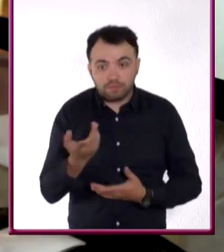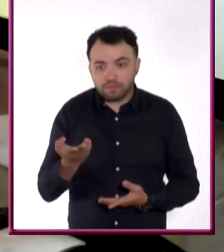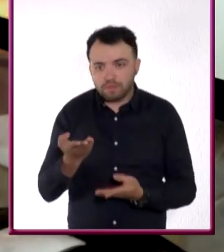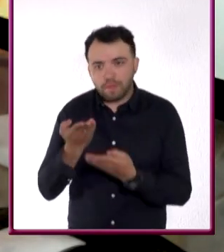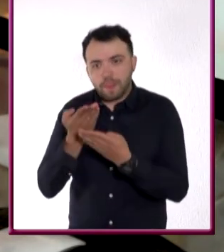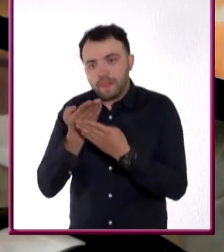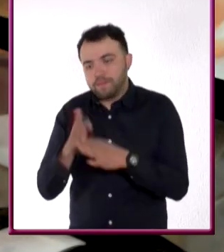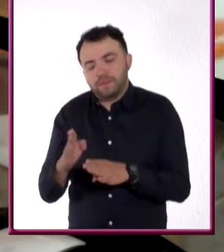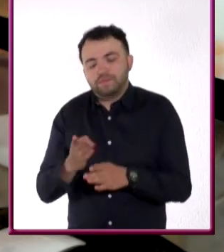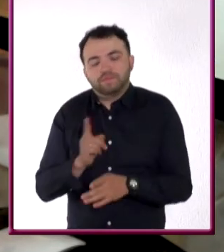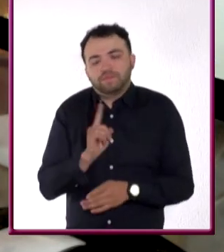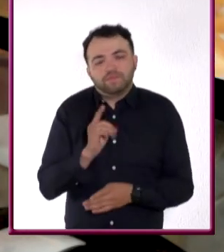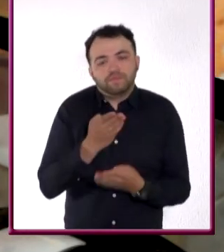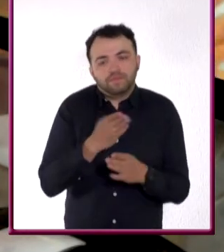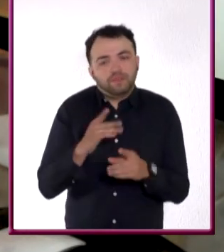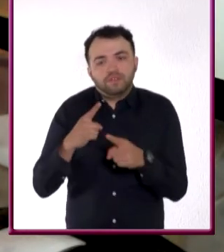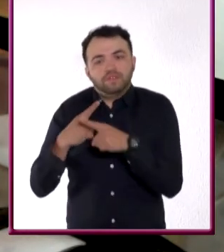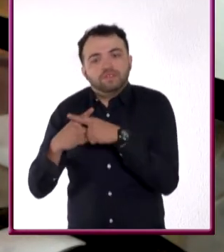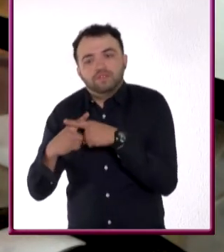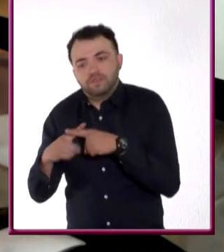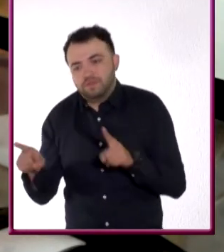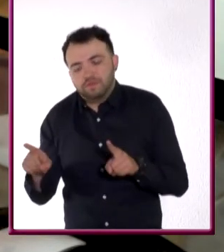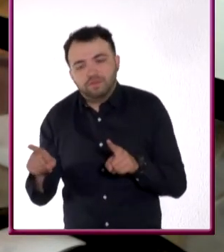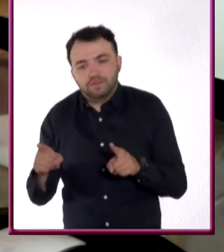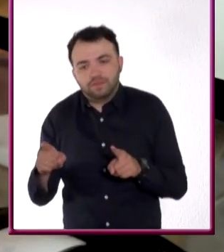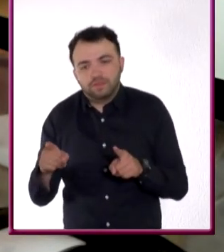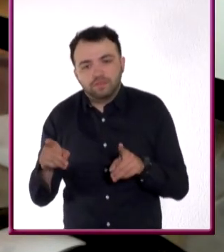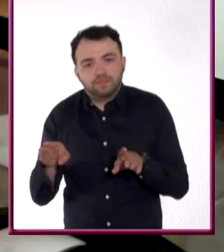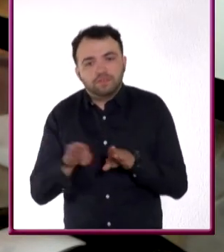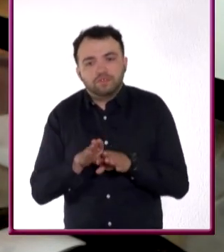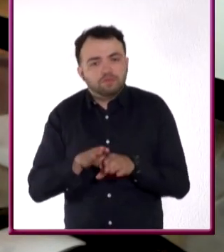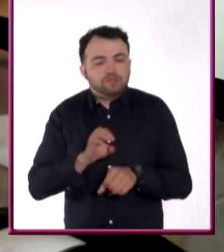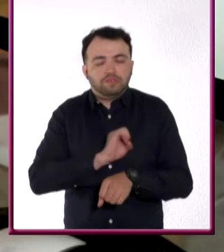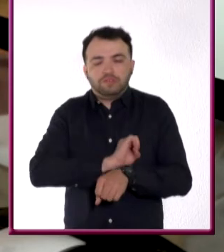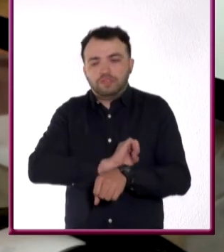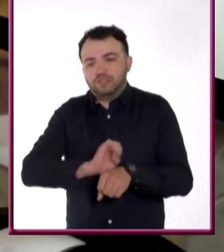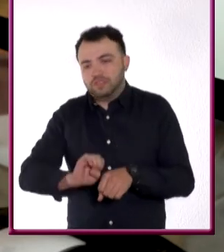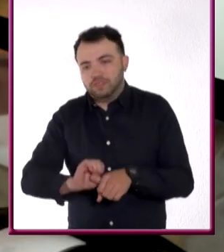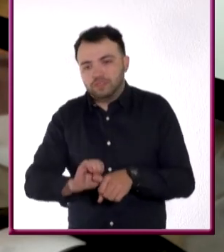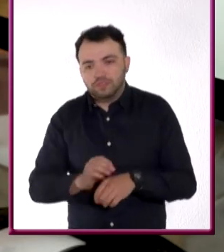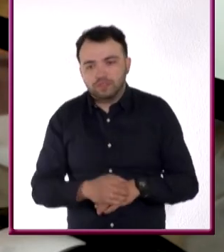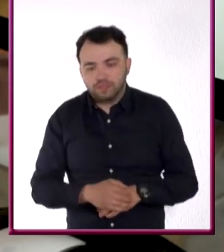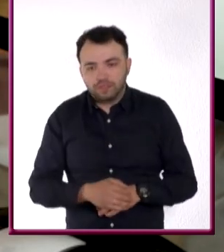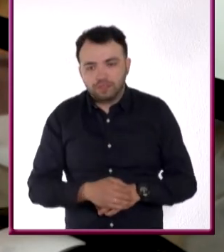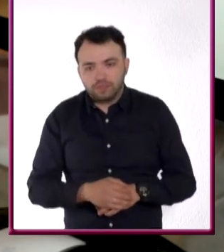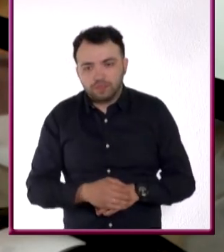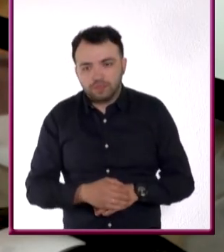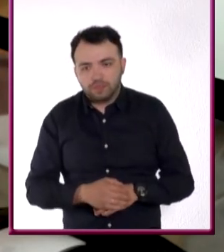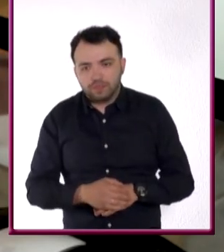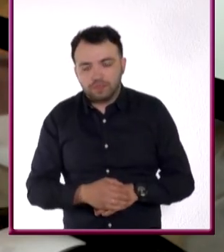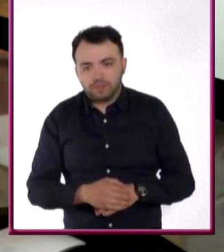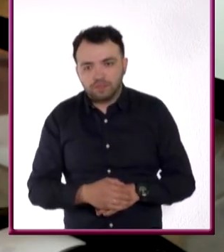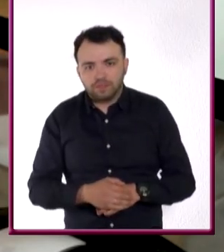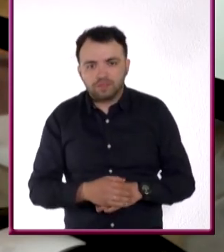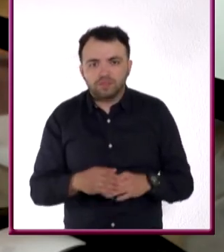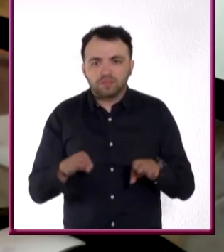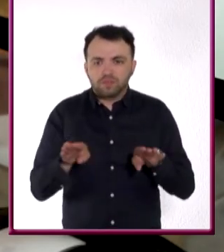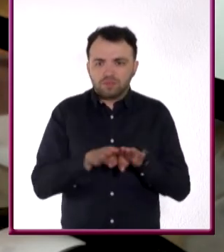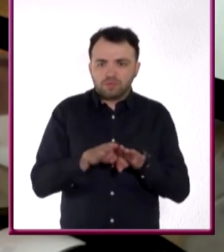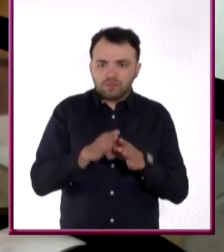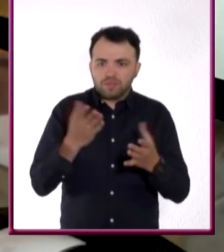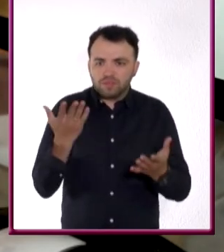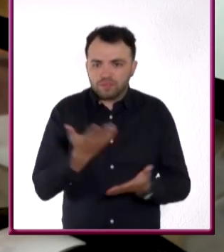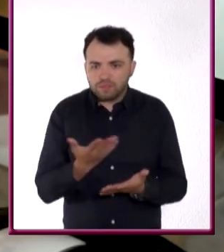el banco, pues no, ocurre de una manera mucho más sencilla. Eh, ¿Cómo